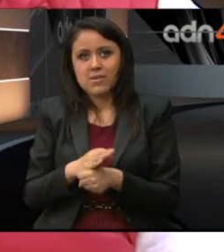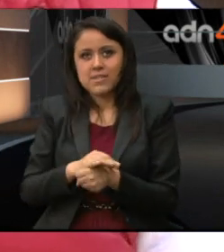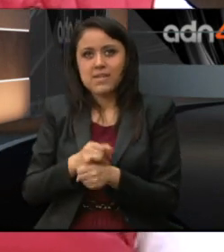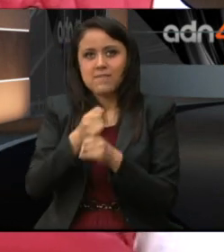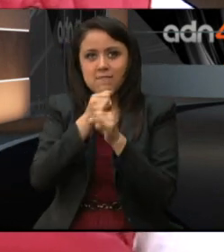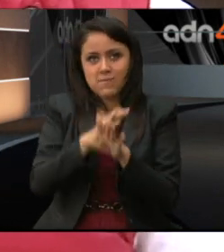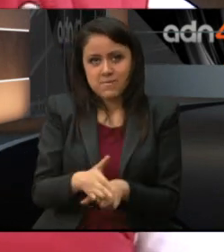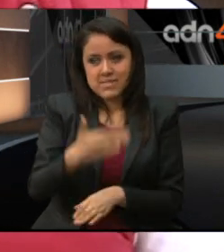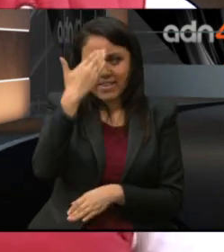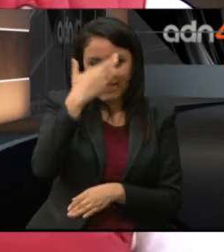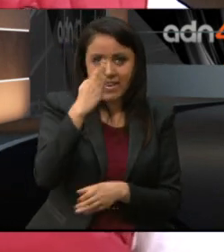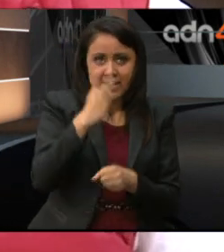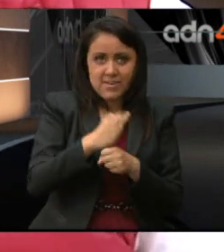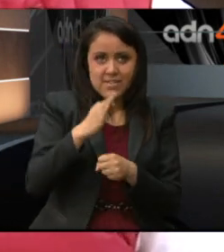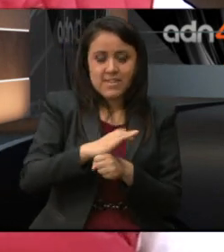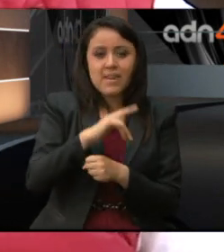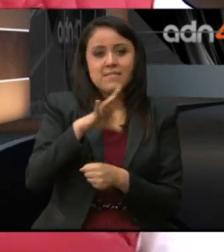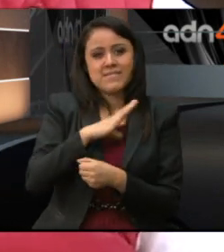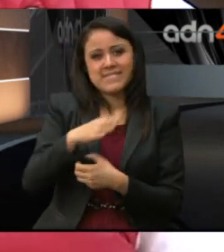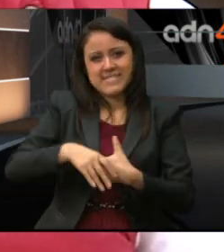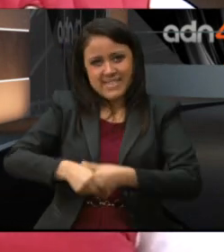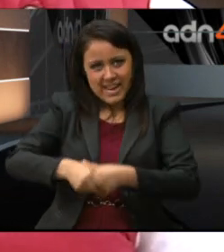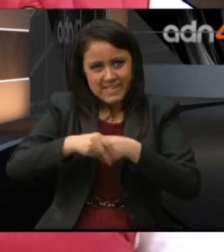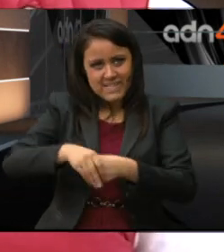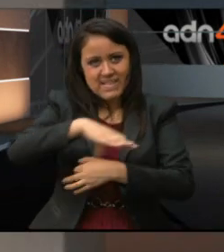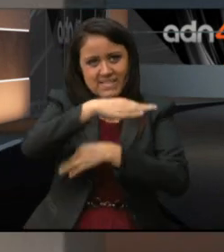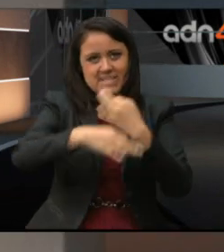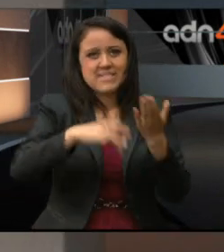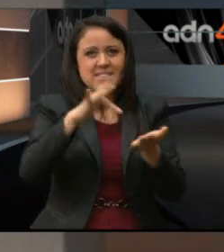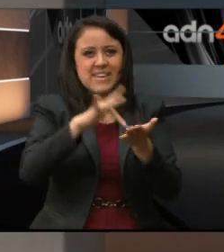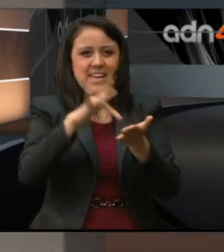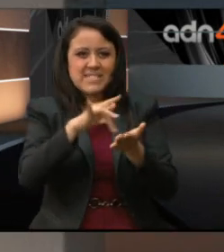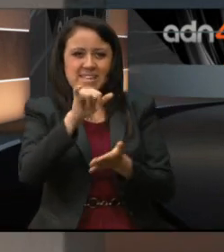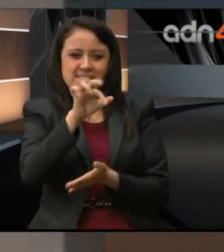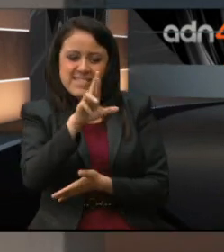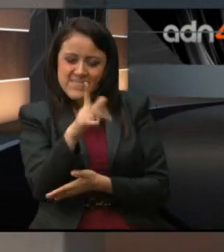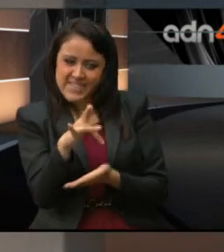que se está generando aquí en San Lázaro. Un saludo a todos. Gracias, Irving, por tu reporte muy completo.